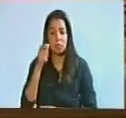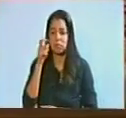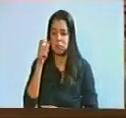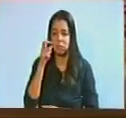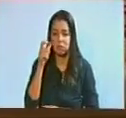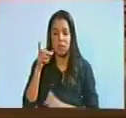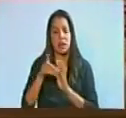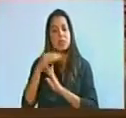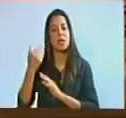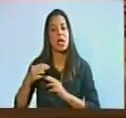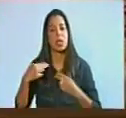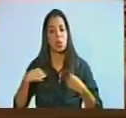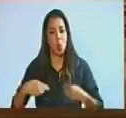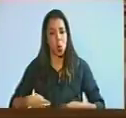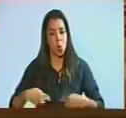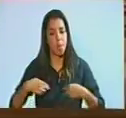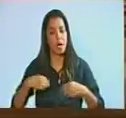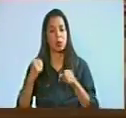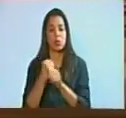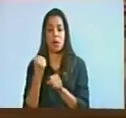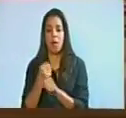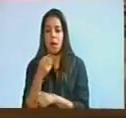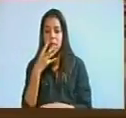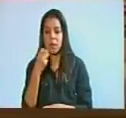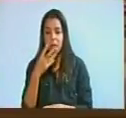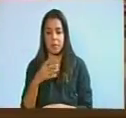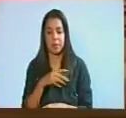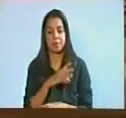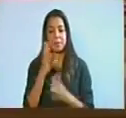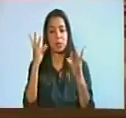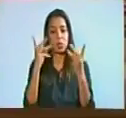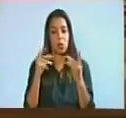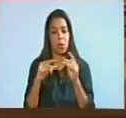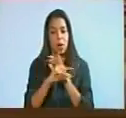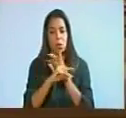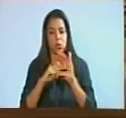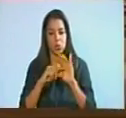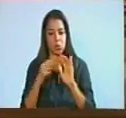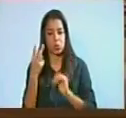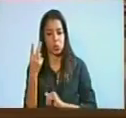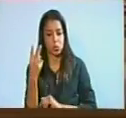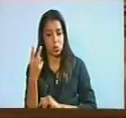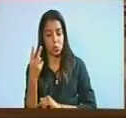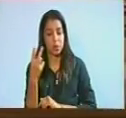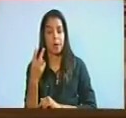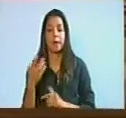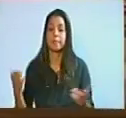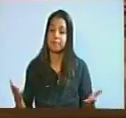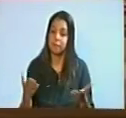humanos y la eficiencia. Numeral 2. Estimular las buenas